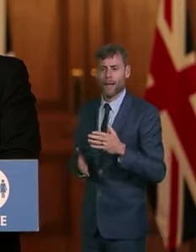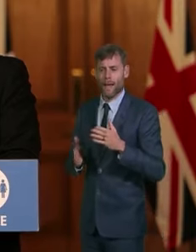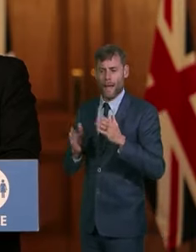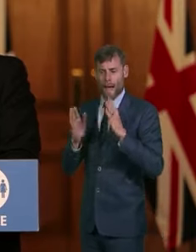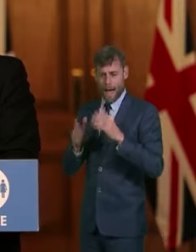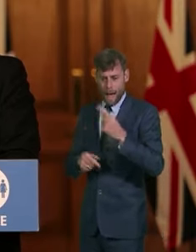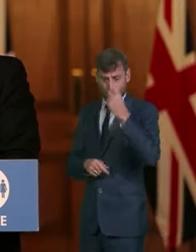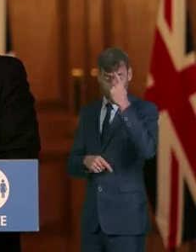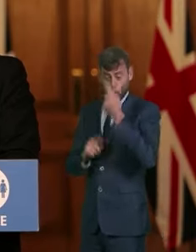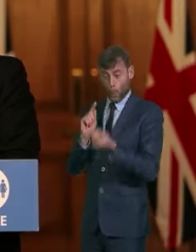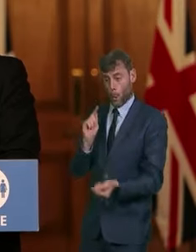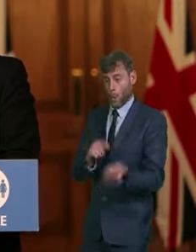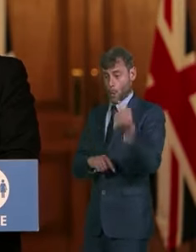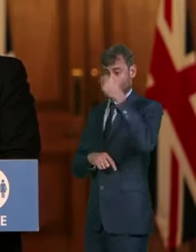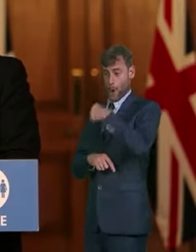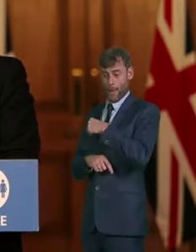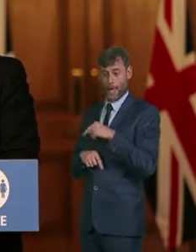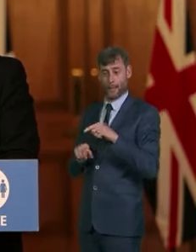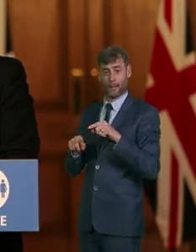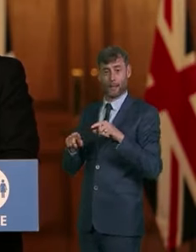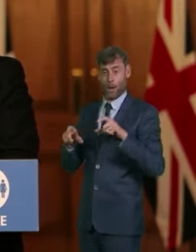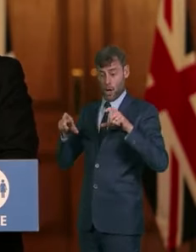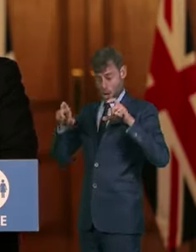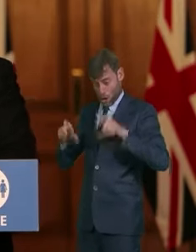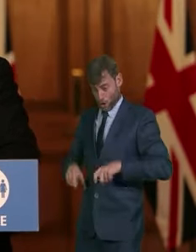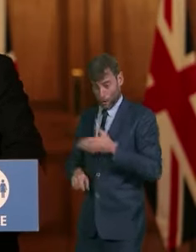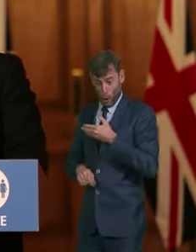brutal una y otra vez en los próximos meses.